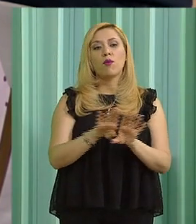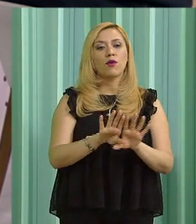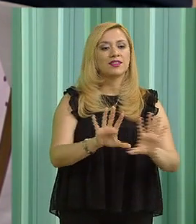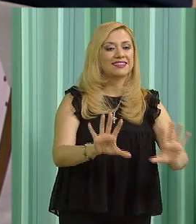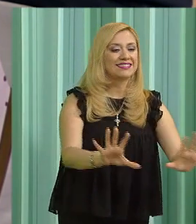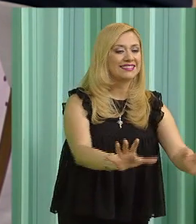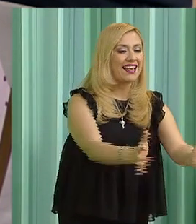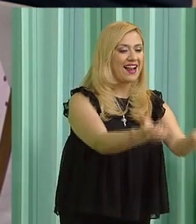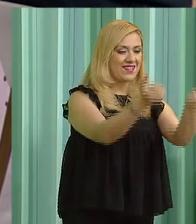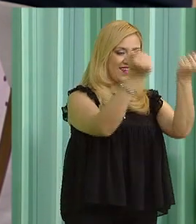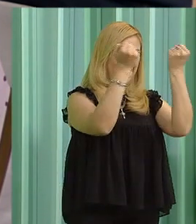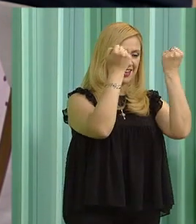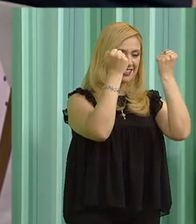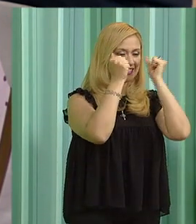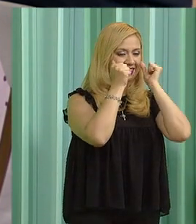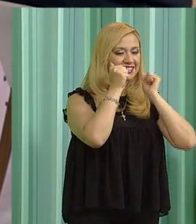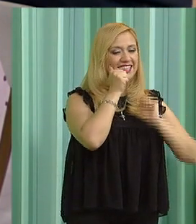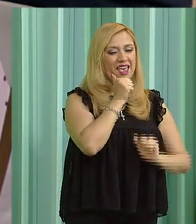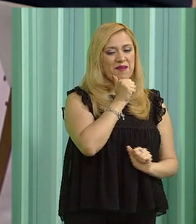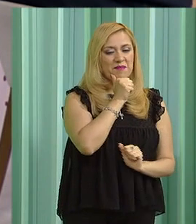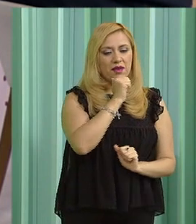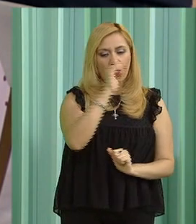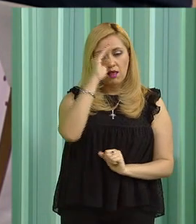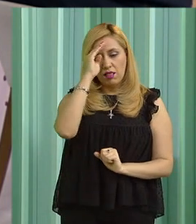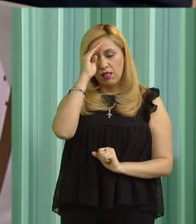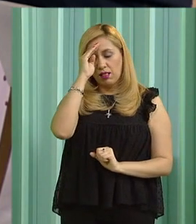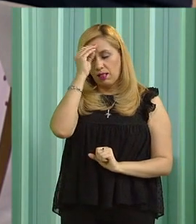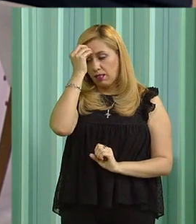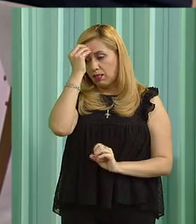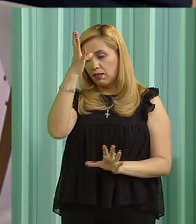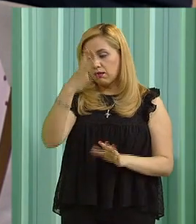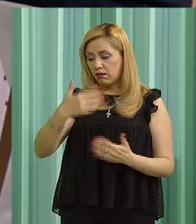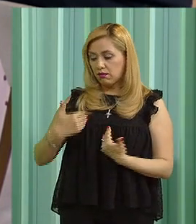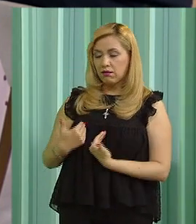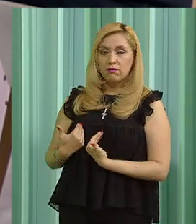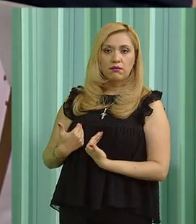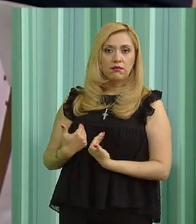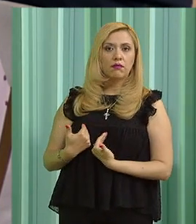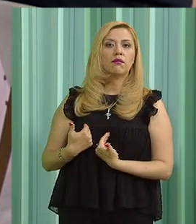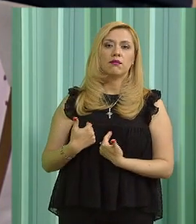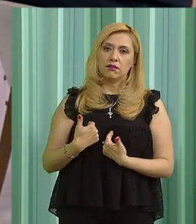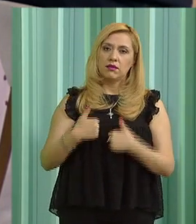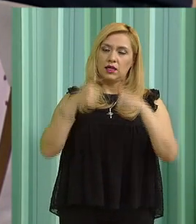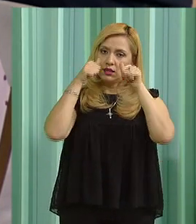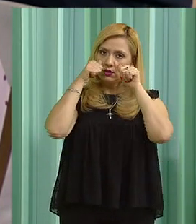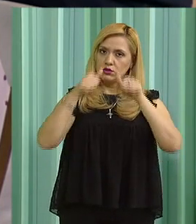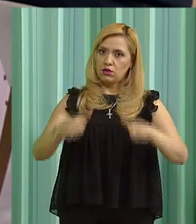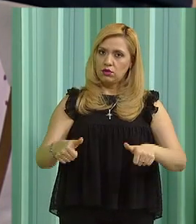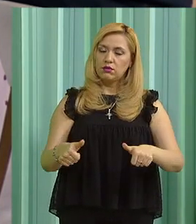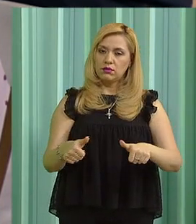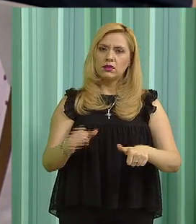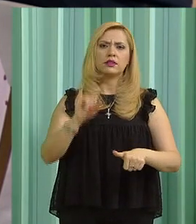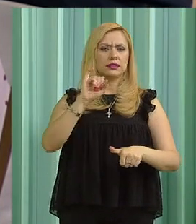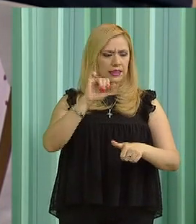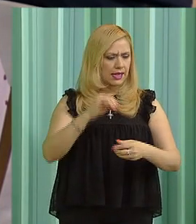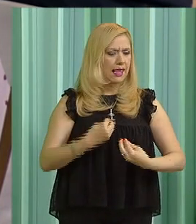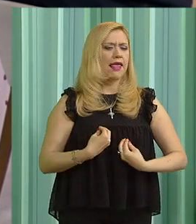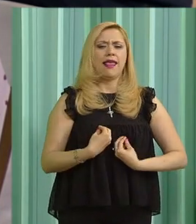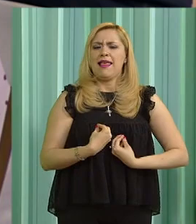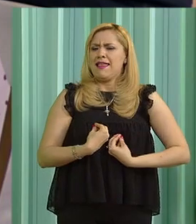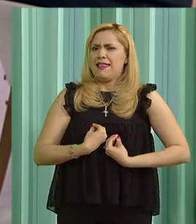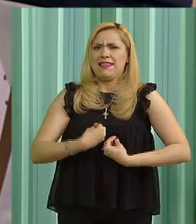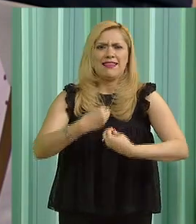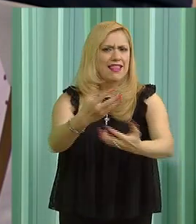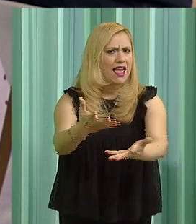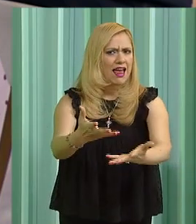¿no? Tendemos a ser rescatadores. Entonces habrá que poner mucha atención a eso, de sí, dar lo mejor